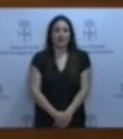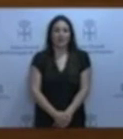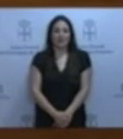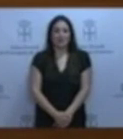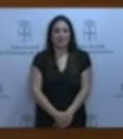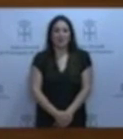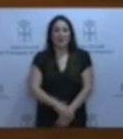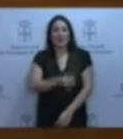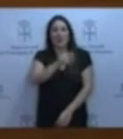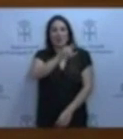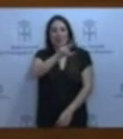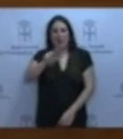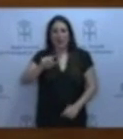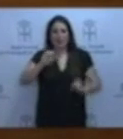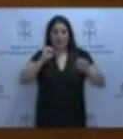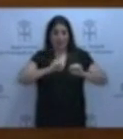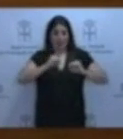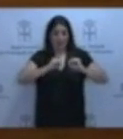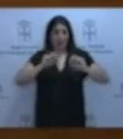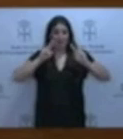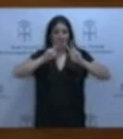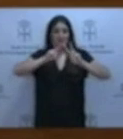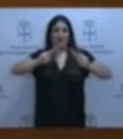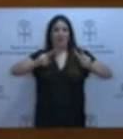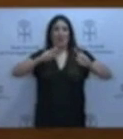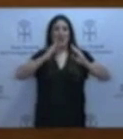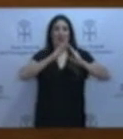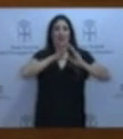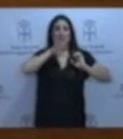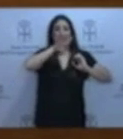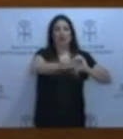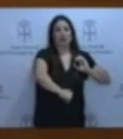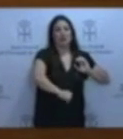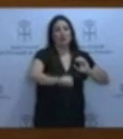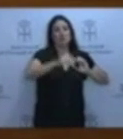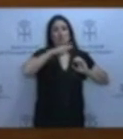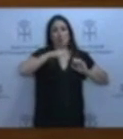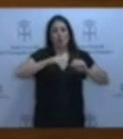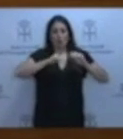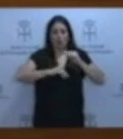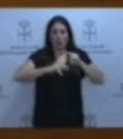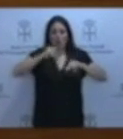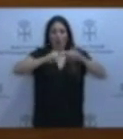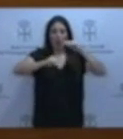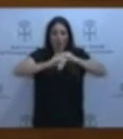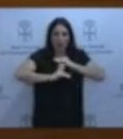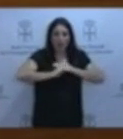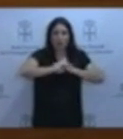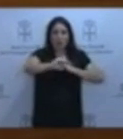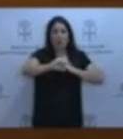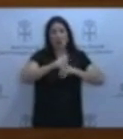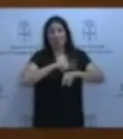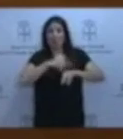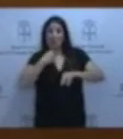Parejas de ancianos que ven cómo su casa es expropiada para realizar una gran obra de suelo industrial mientras se pactan diferentes precios de expropiación